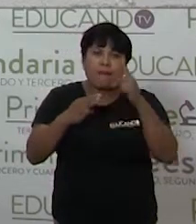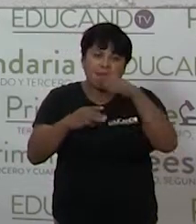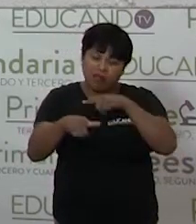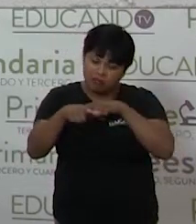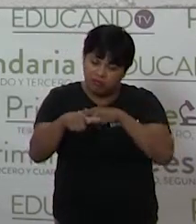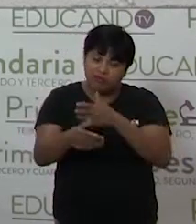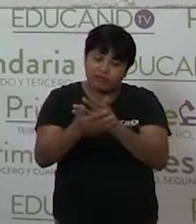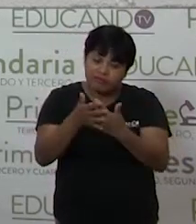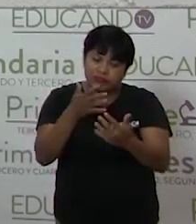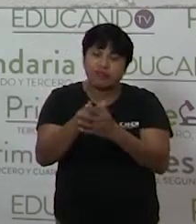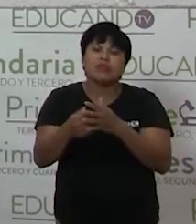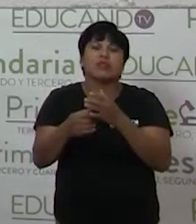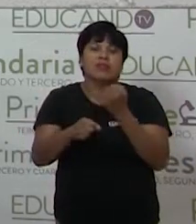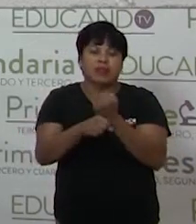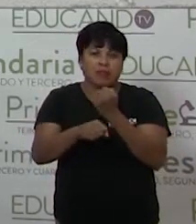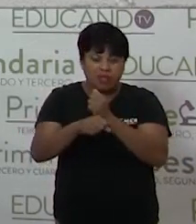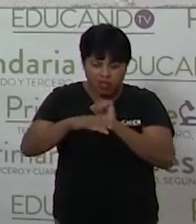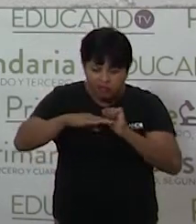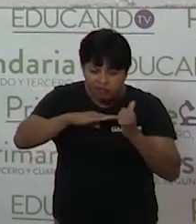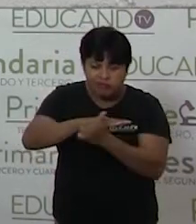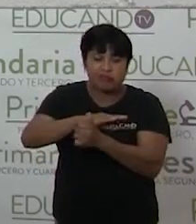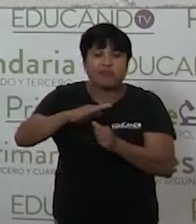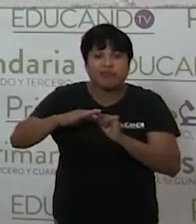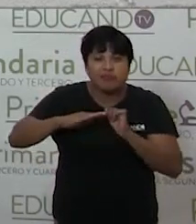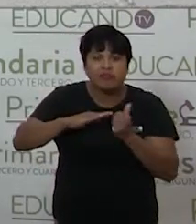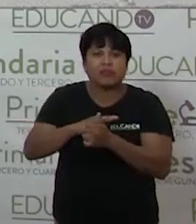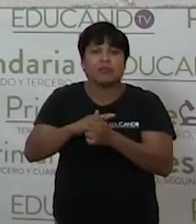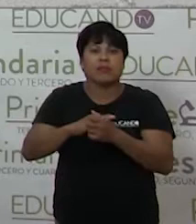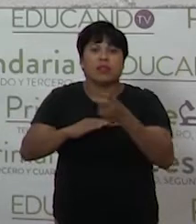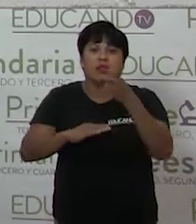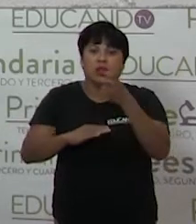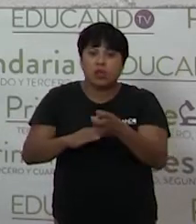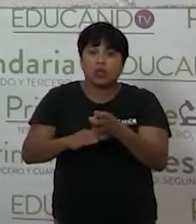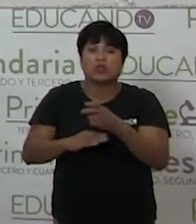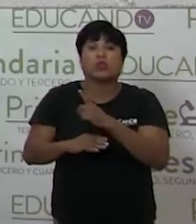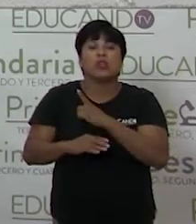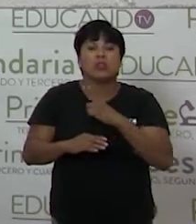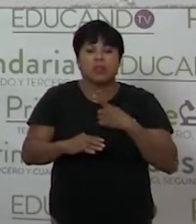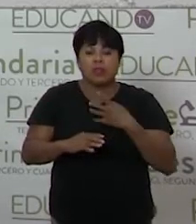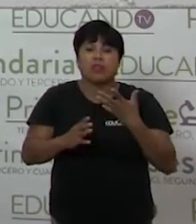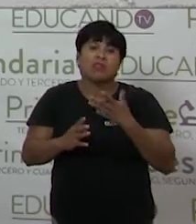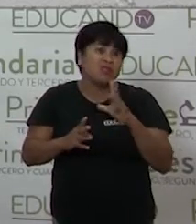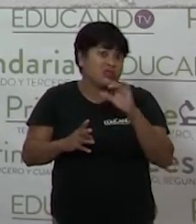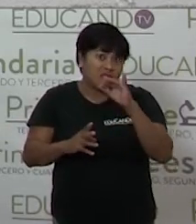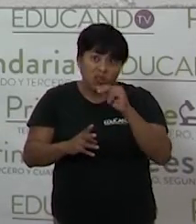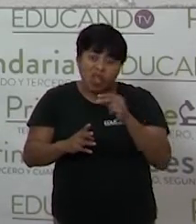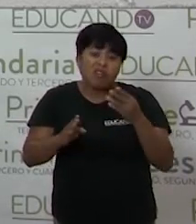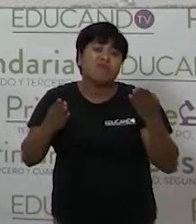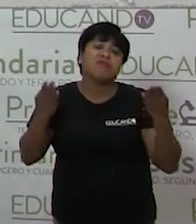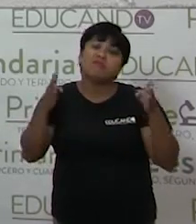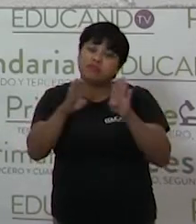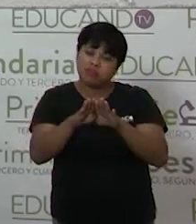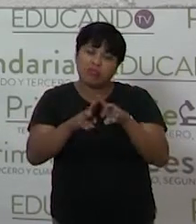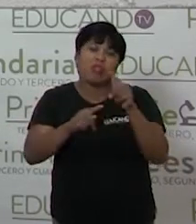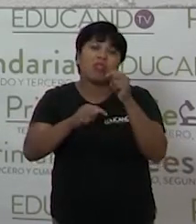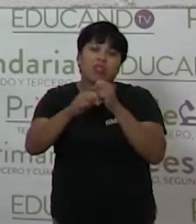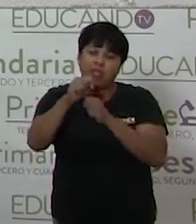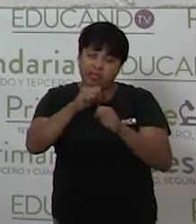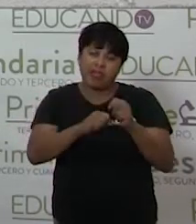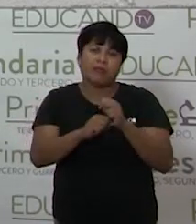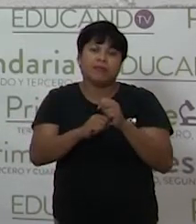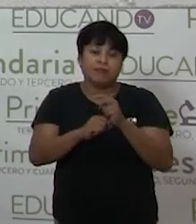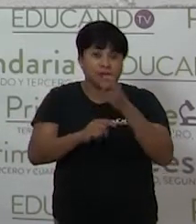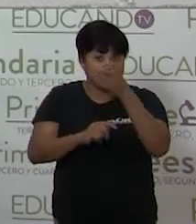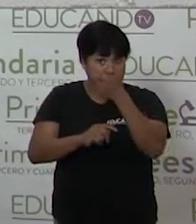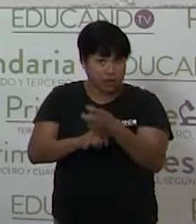continuar con este negocio sin tener que cerrar la tienda de